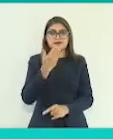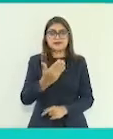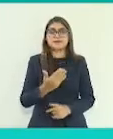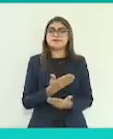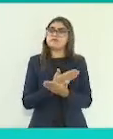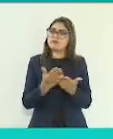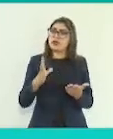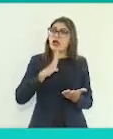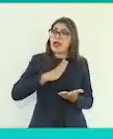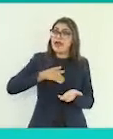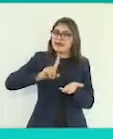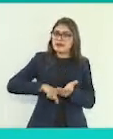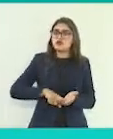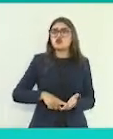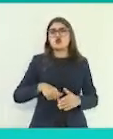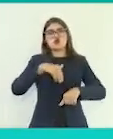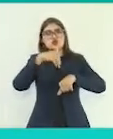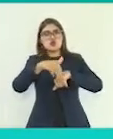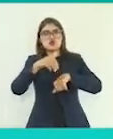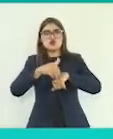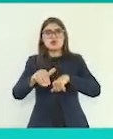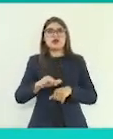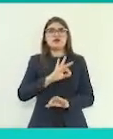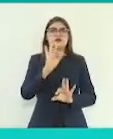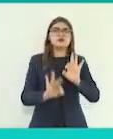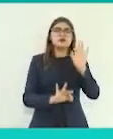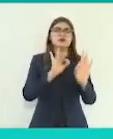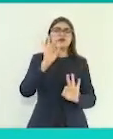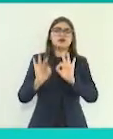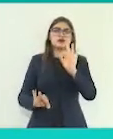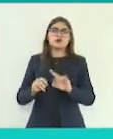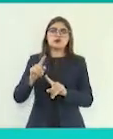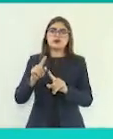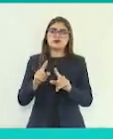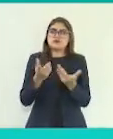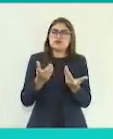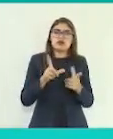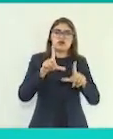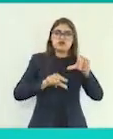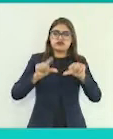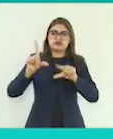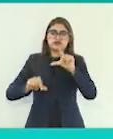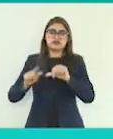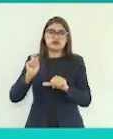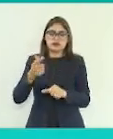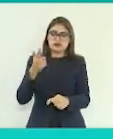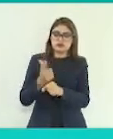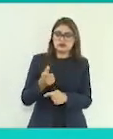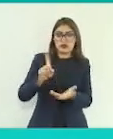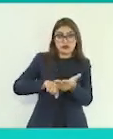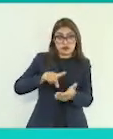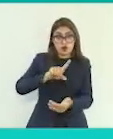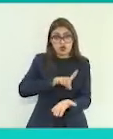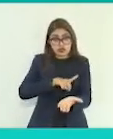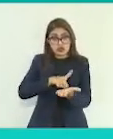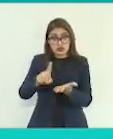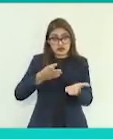hay cifras, estadísticas y estudios que refieren que el derecho de acceso a la información todavía no se